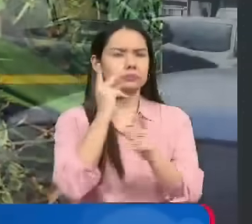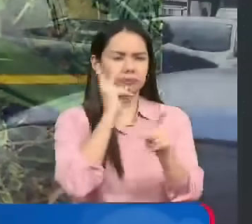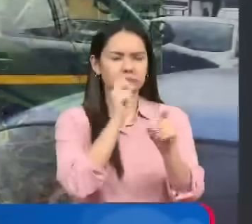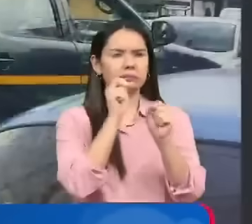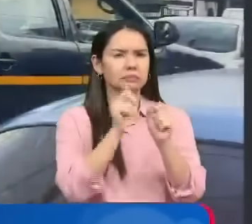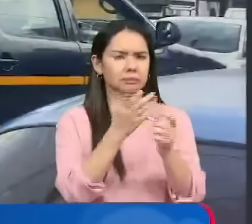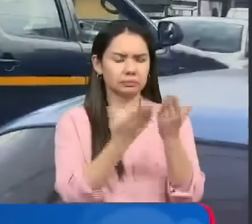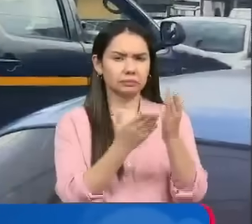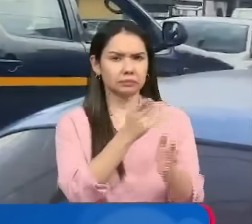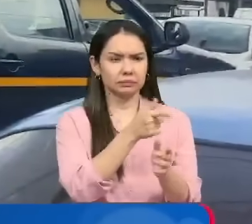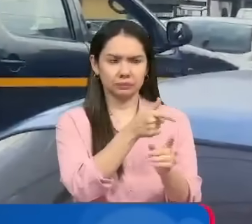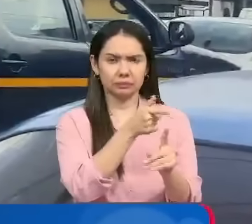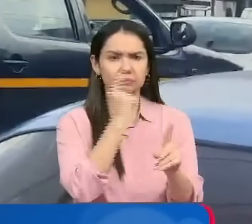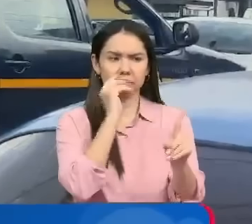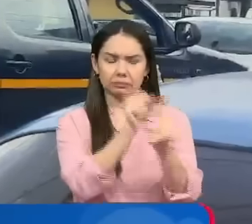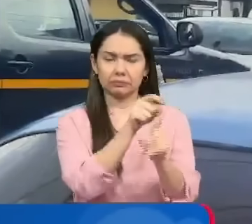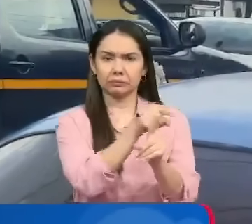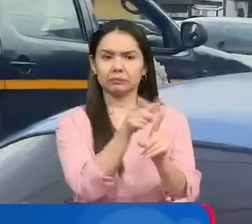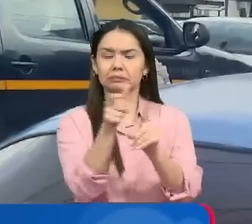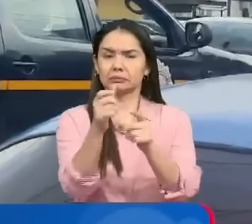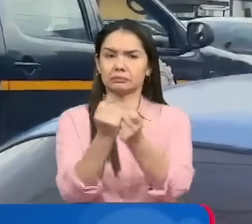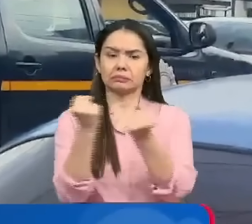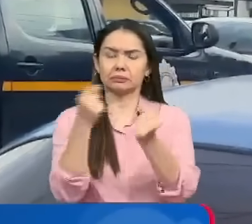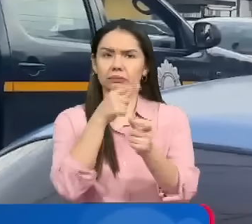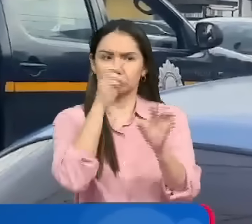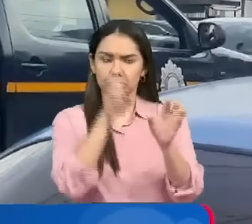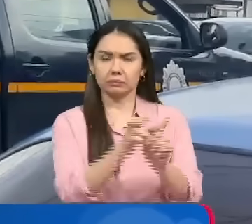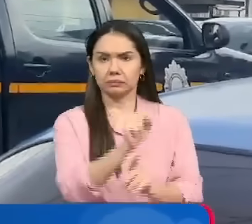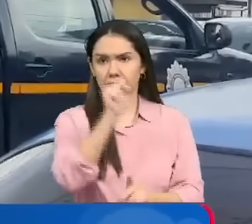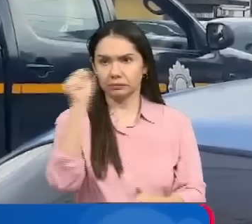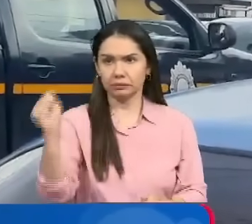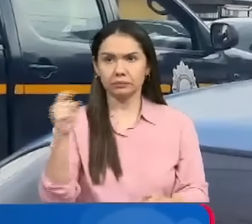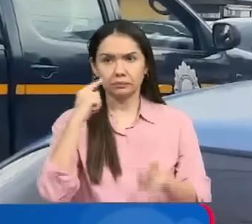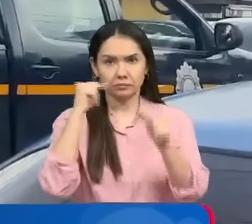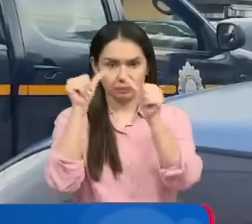Farruco. Según el Ministerio Público, los indicios incautados deberán